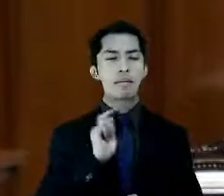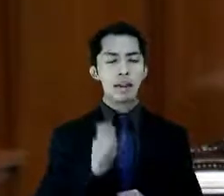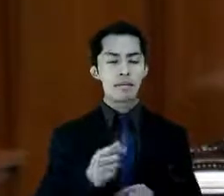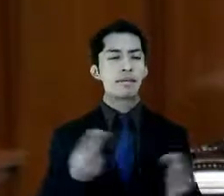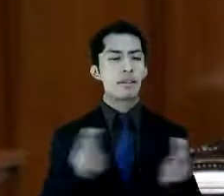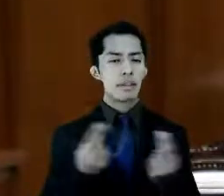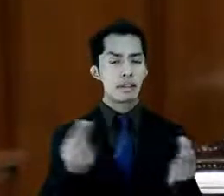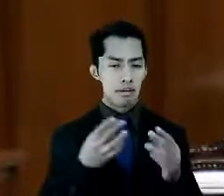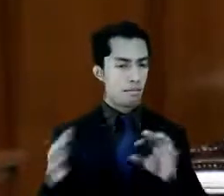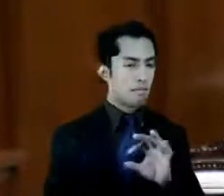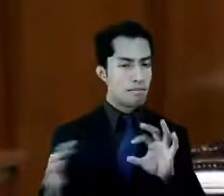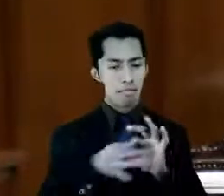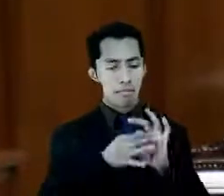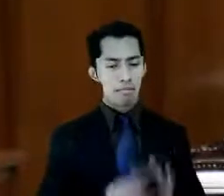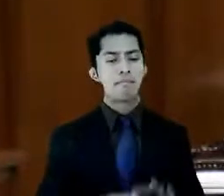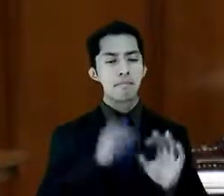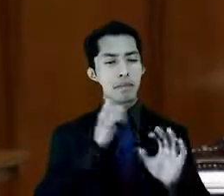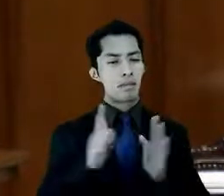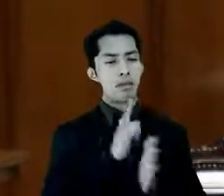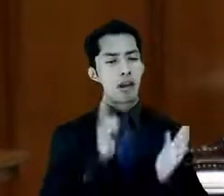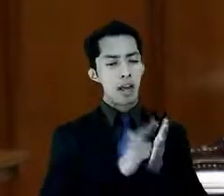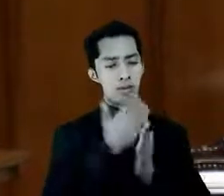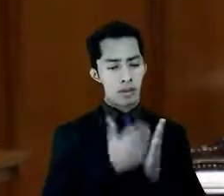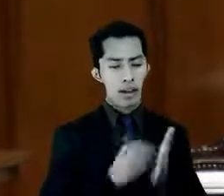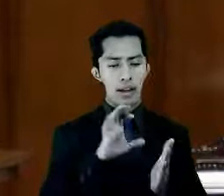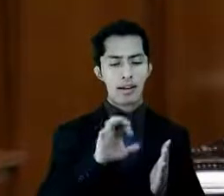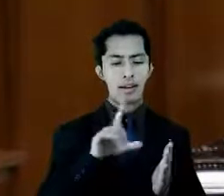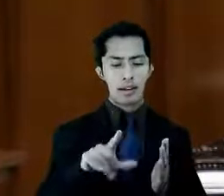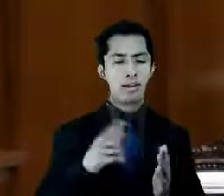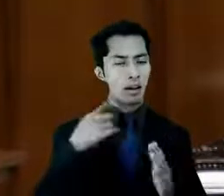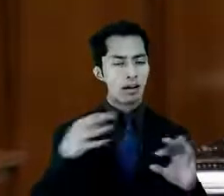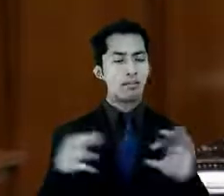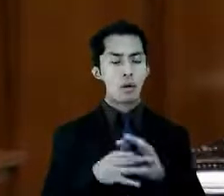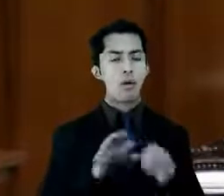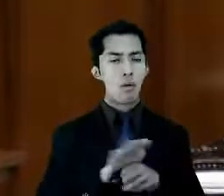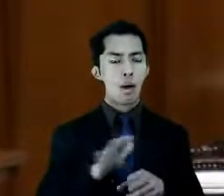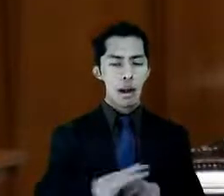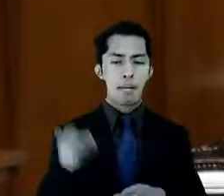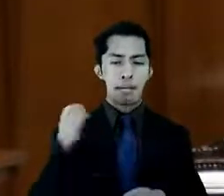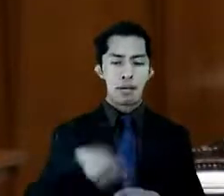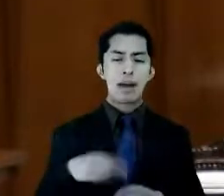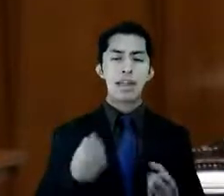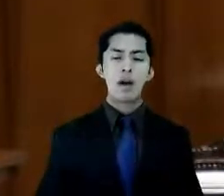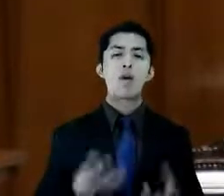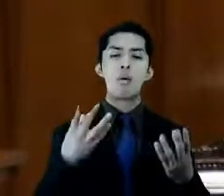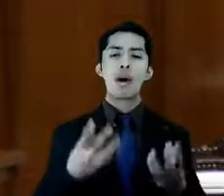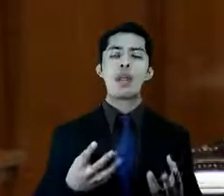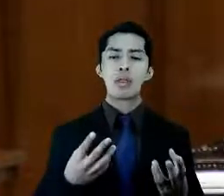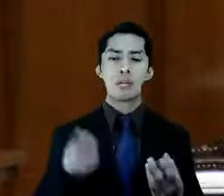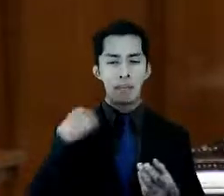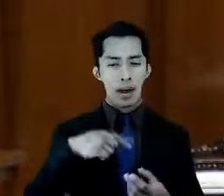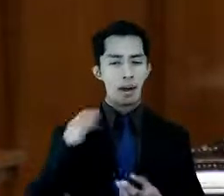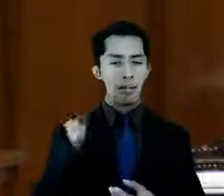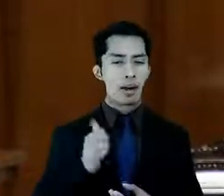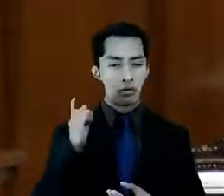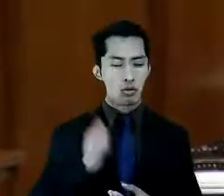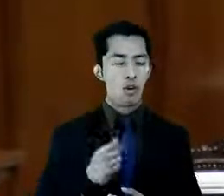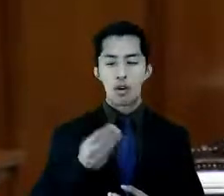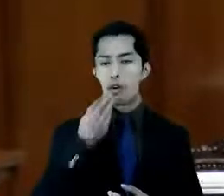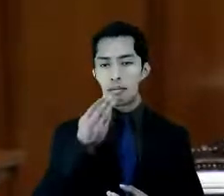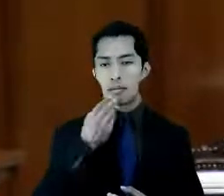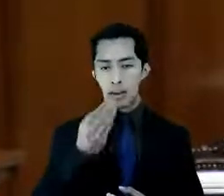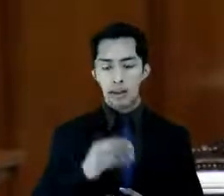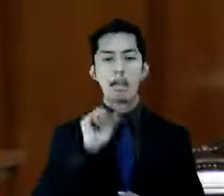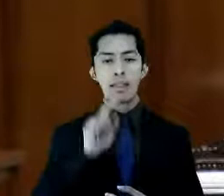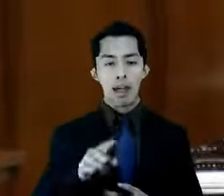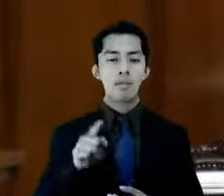necesario homologar nuestros cuerpos normativos civiles a fin de que la fijación de medida en la figura de pensiones alimenticias, así como